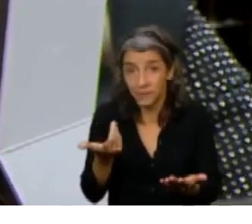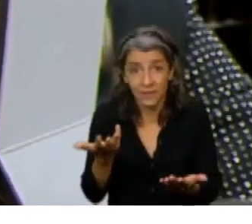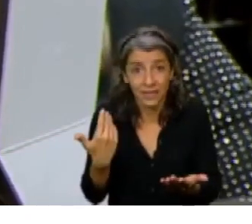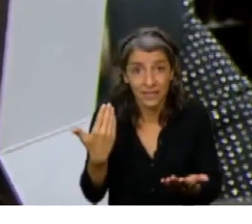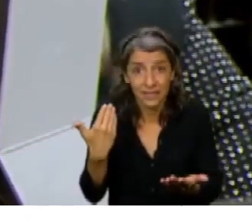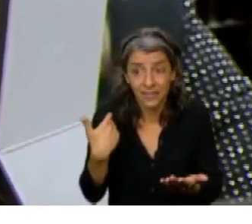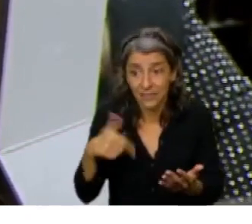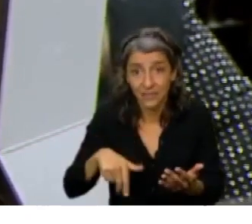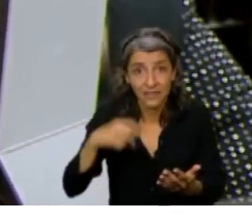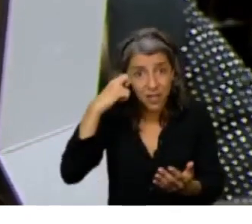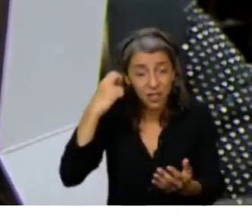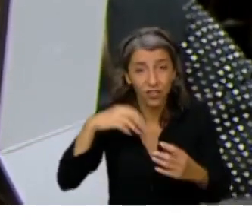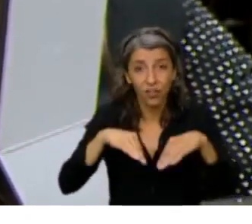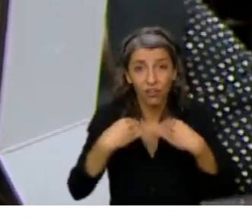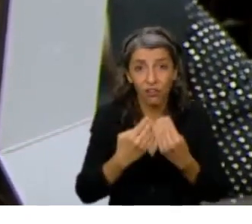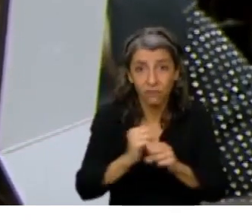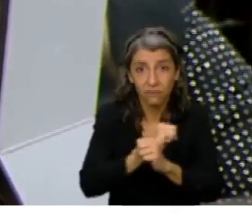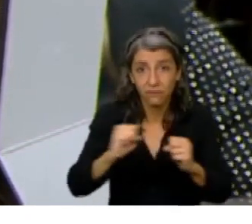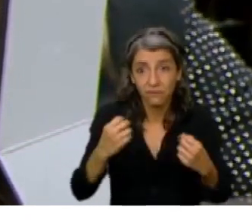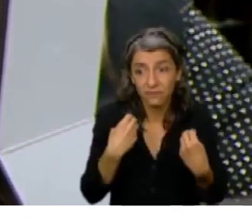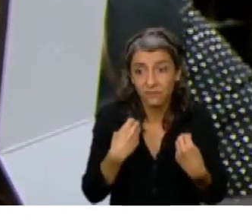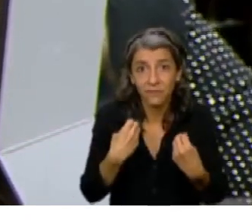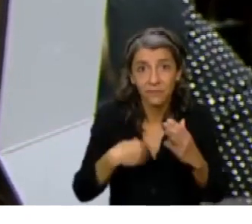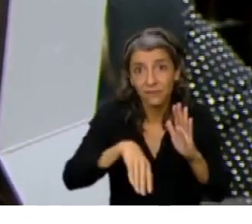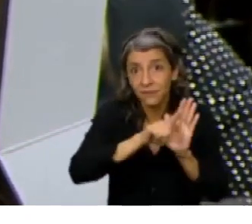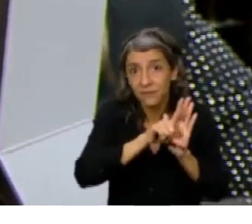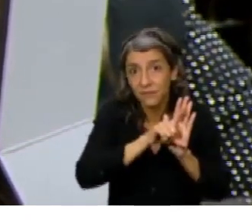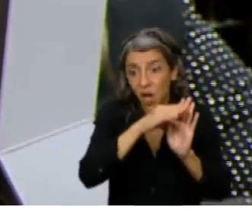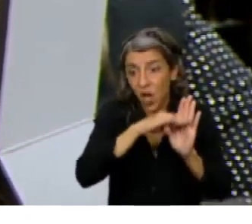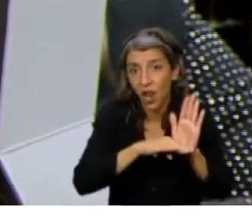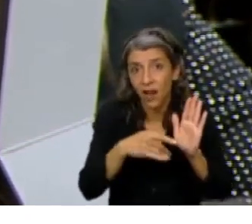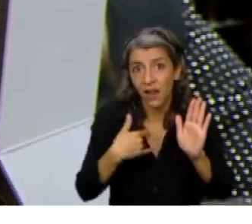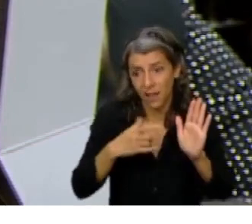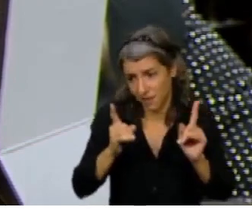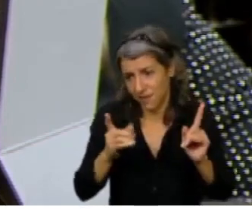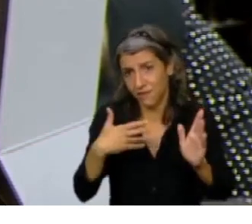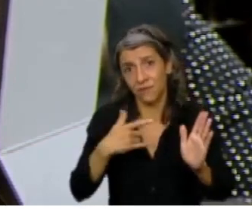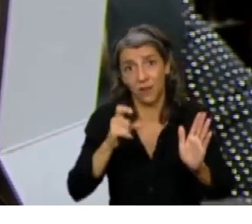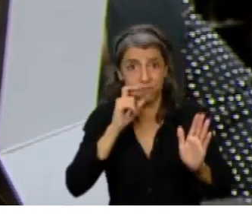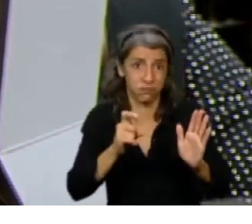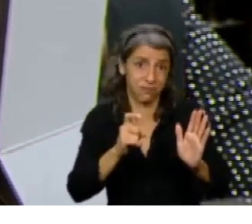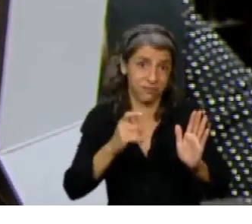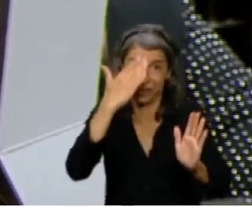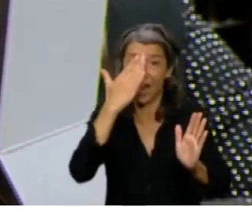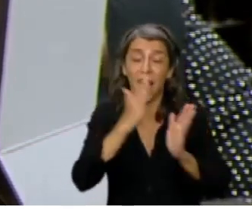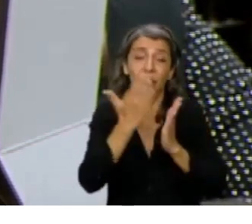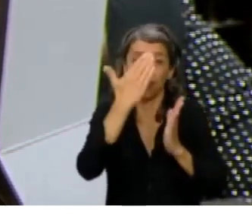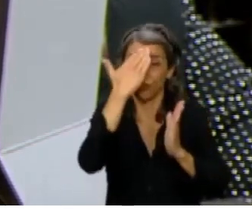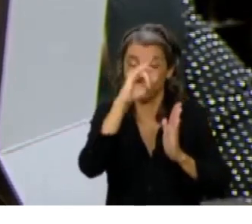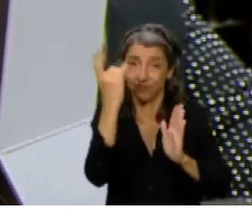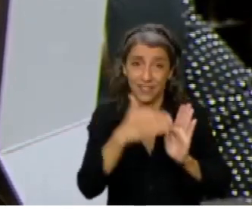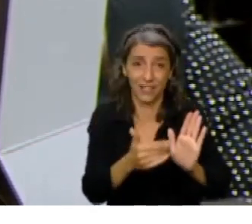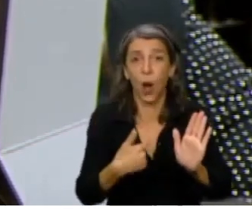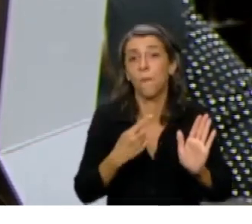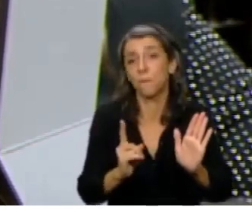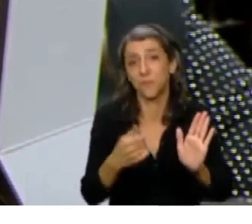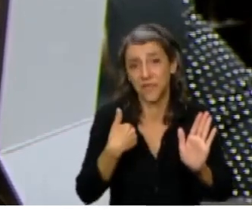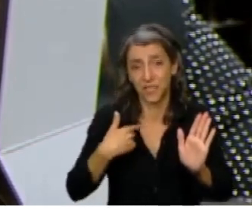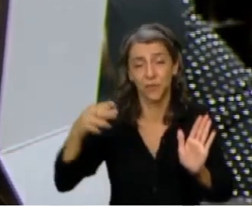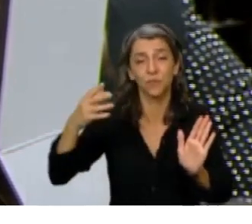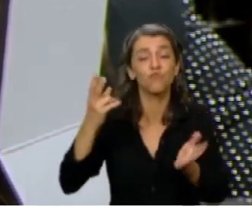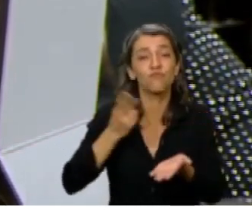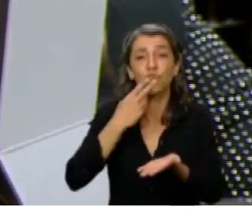casa la fábrica de las leyes, leyes inconstitucionales, como es la prórroga del impuesto a las